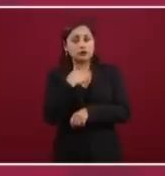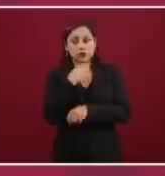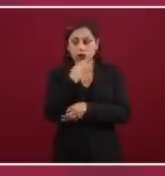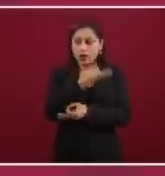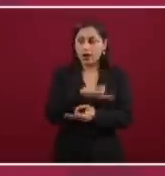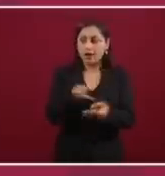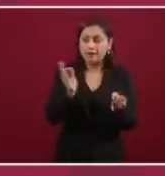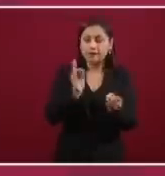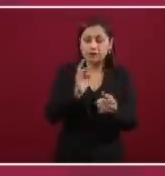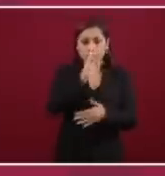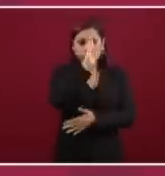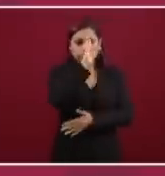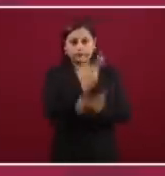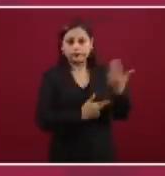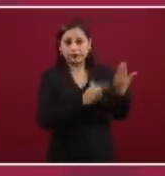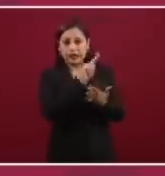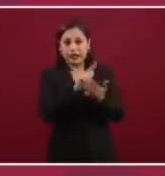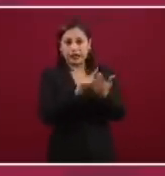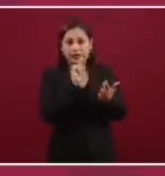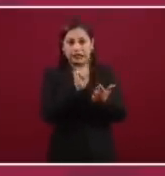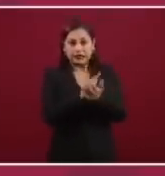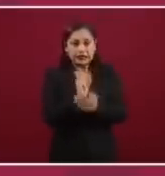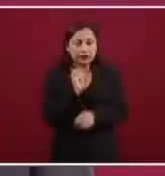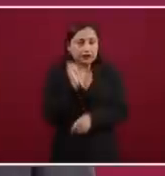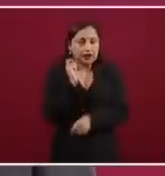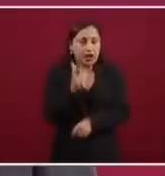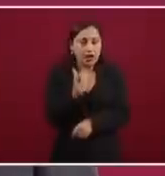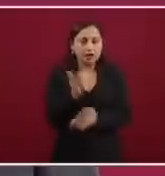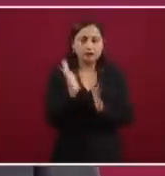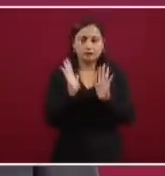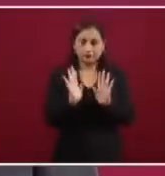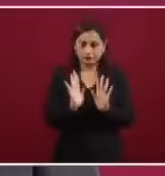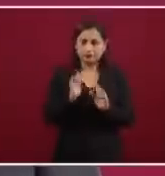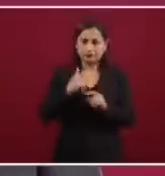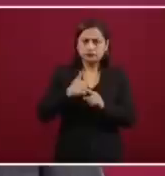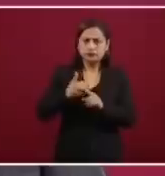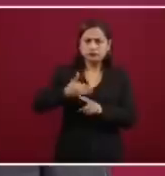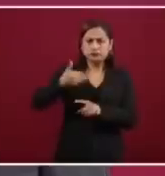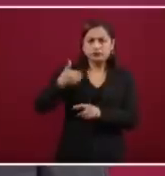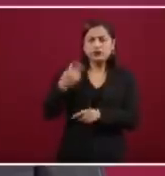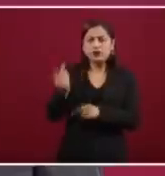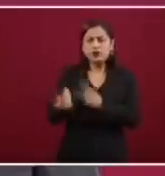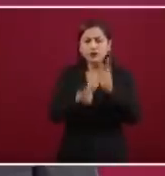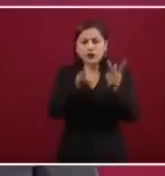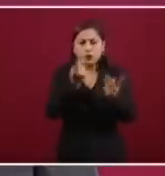ley, si se hace público. Si no es así,